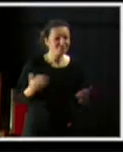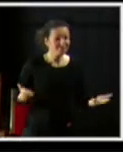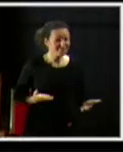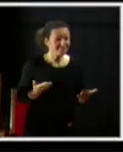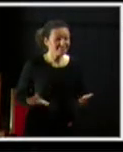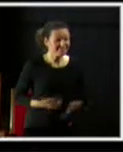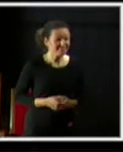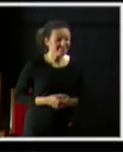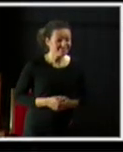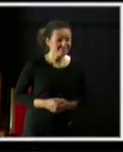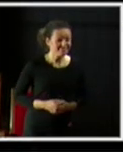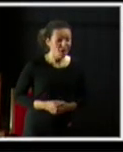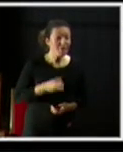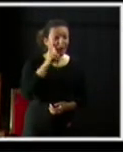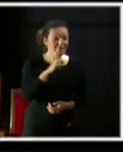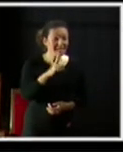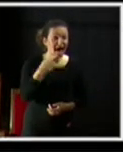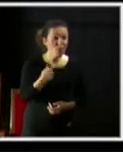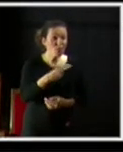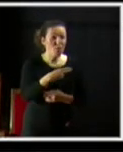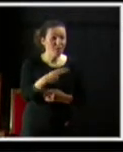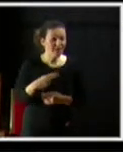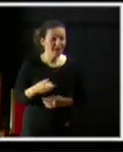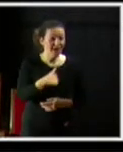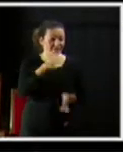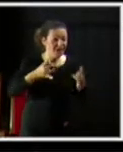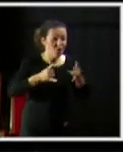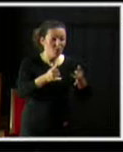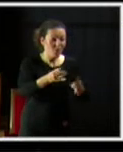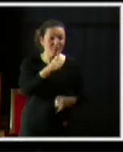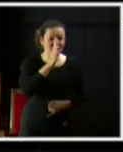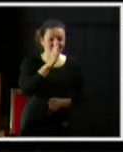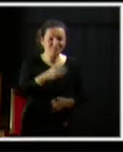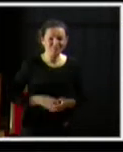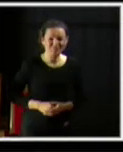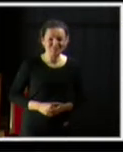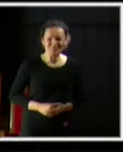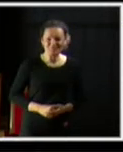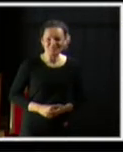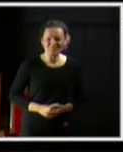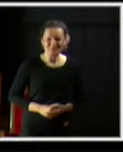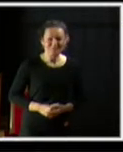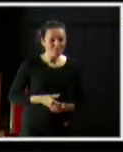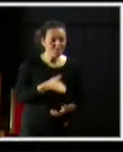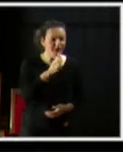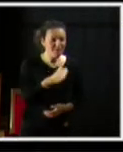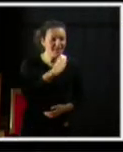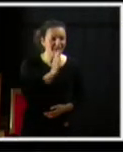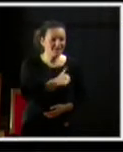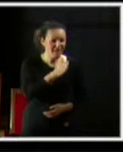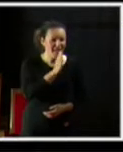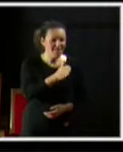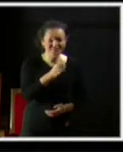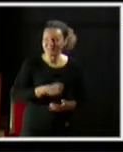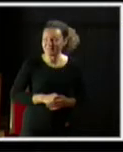los peces en el río pero mira como beben por del adiós nació bebés